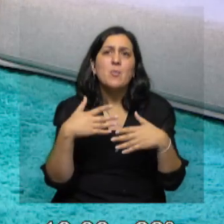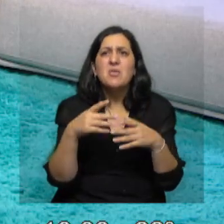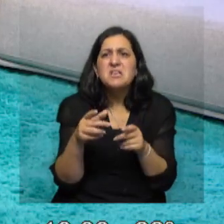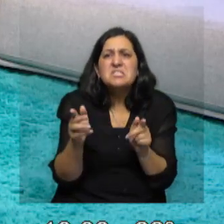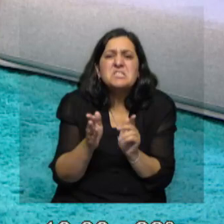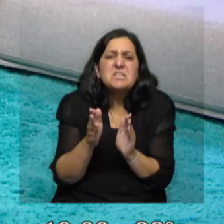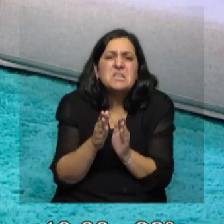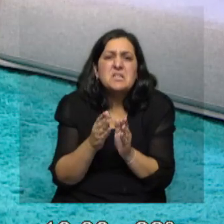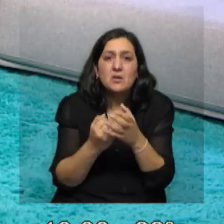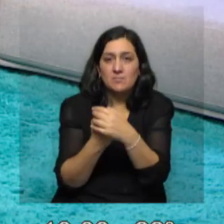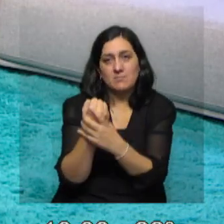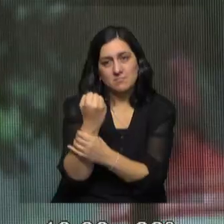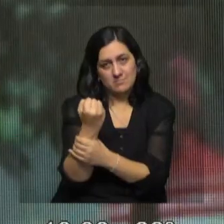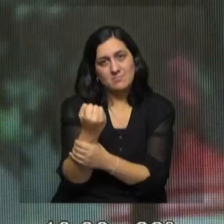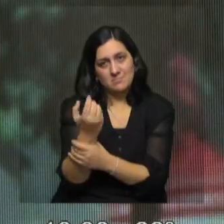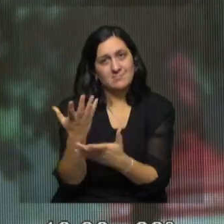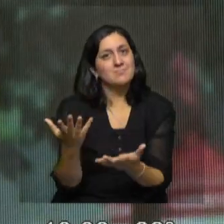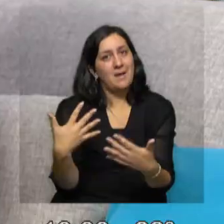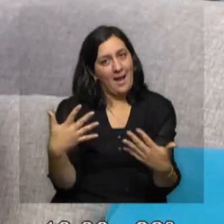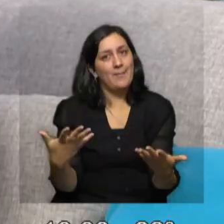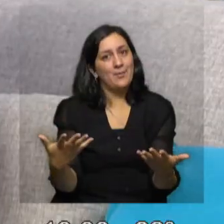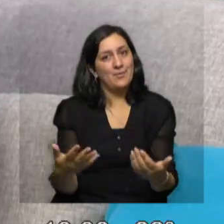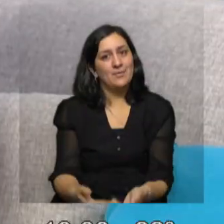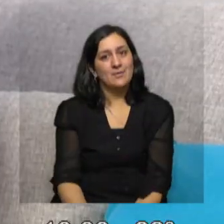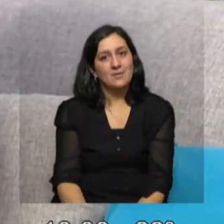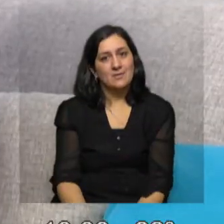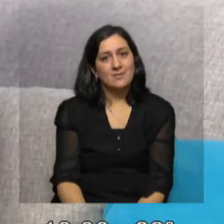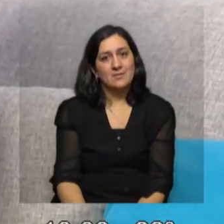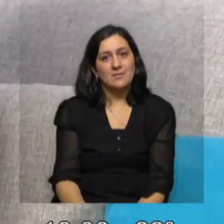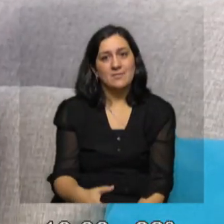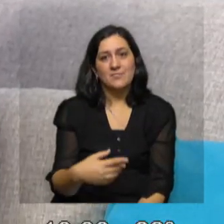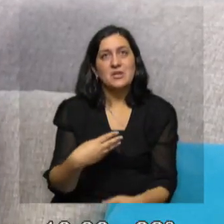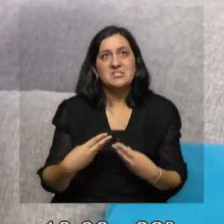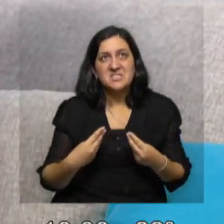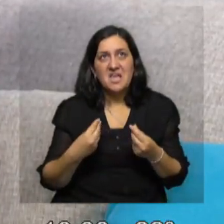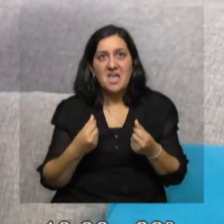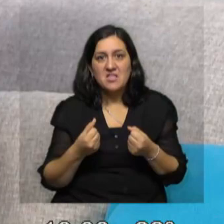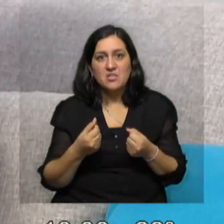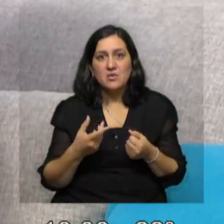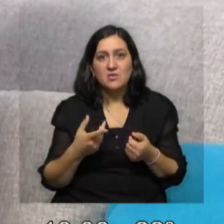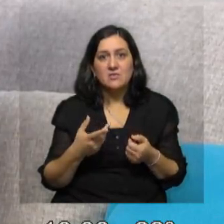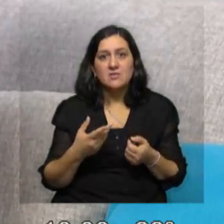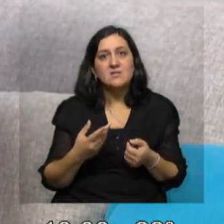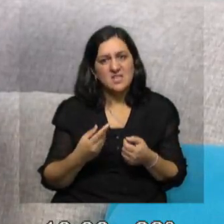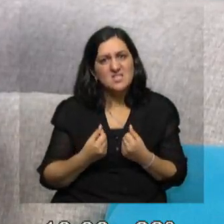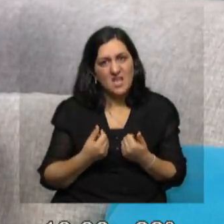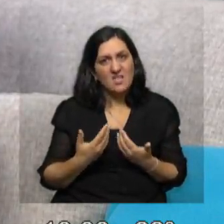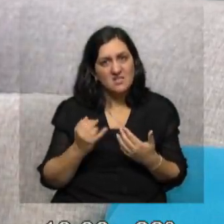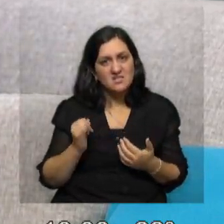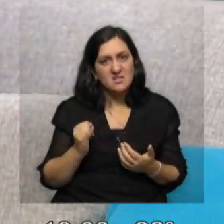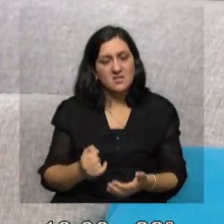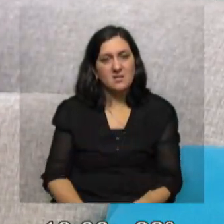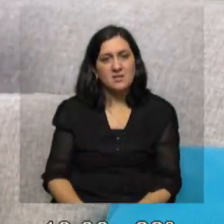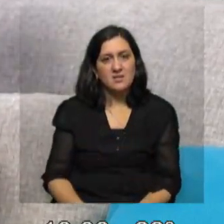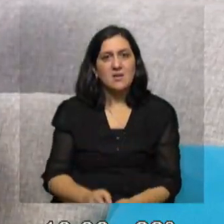¿no? No voy a usar preservativo grande, porque me aprieta, porque aprieta y me incomoda. Lo siento, sí, siento. Y es grandote. ¿Tá? Y tenemos